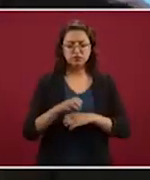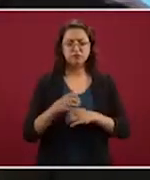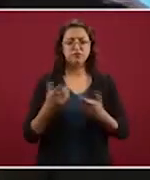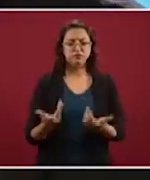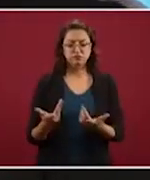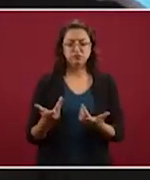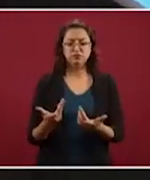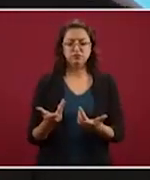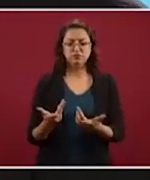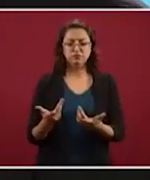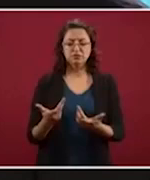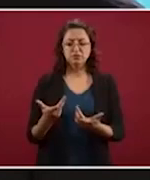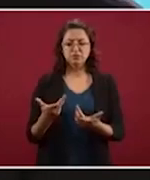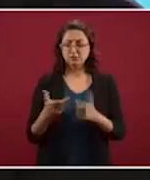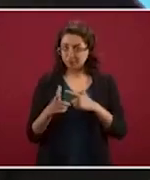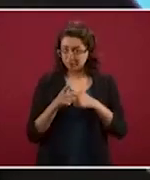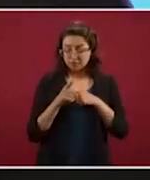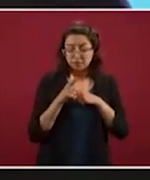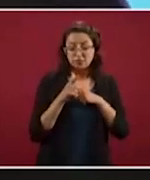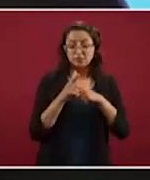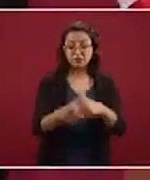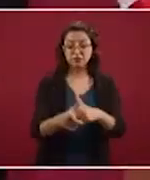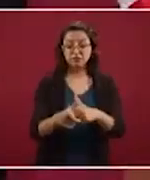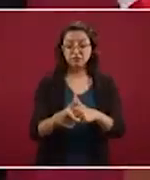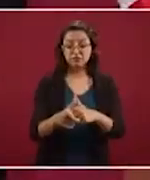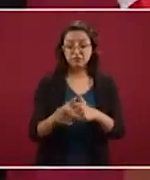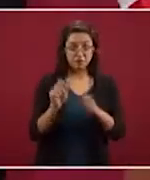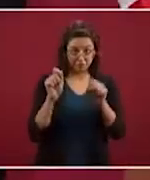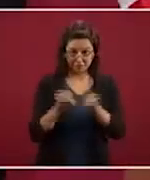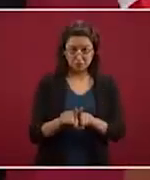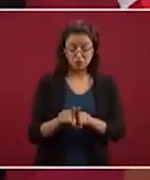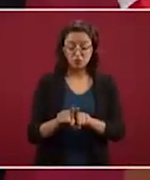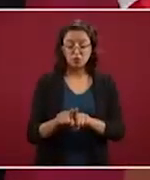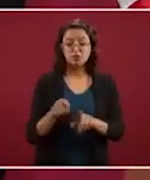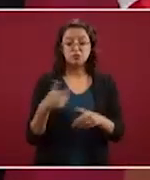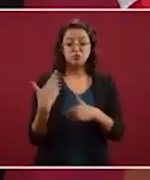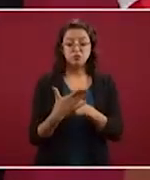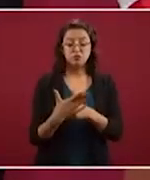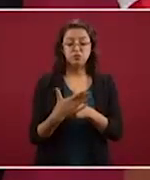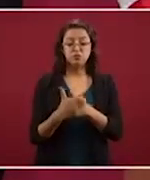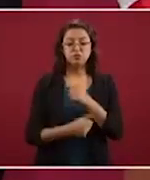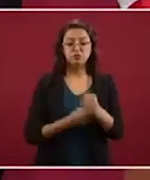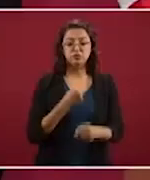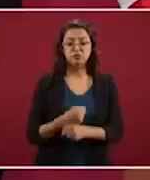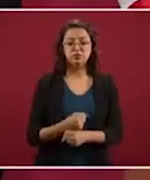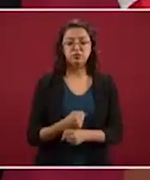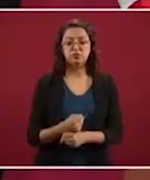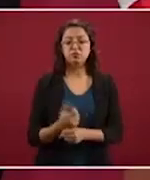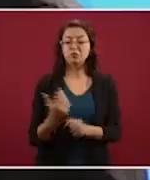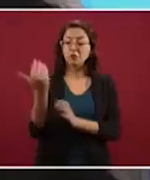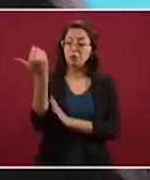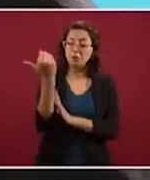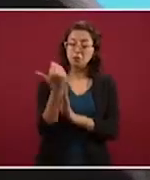esta dirección, a final del sexenio estaríamos generando únicamente